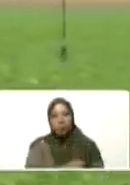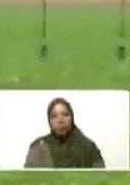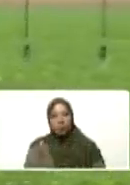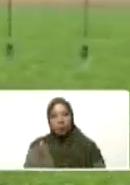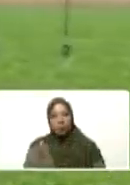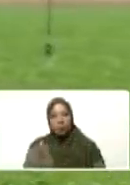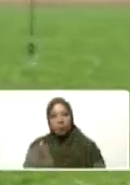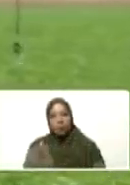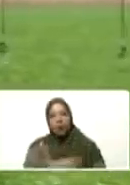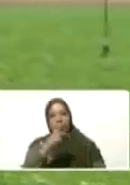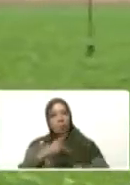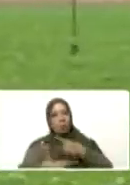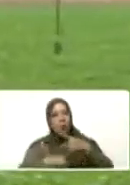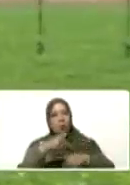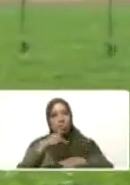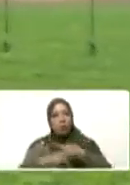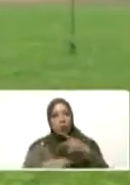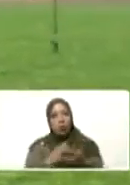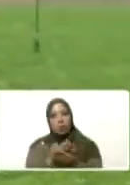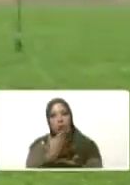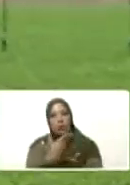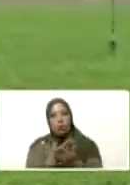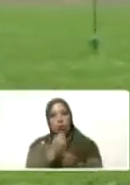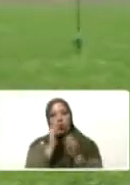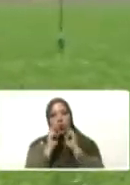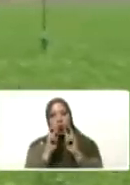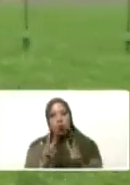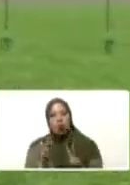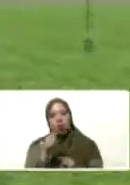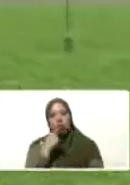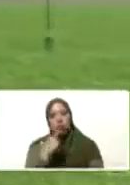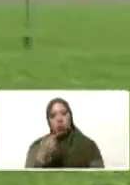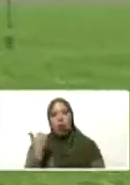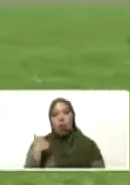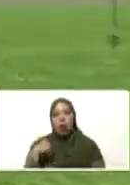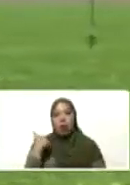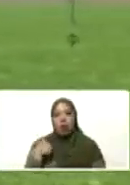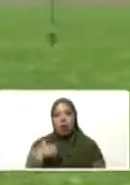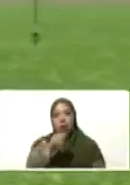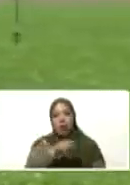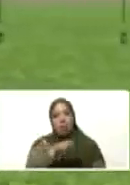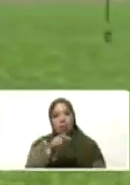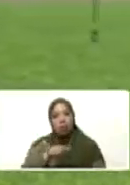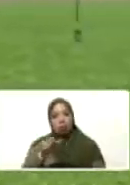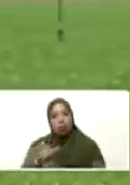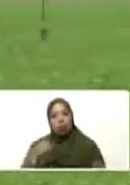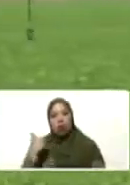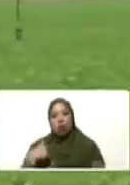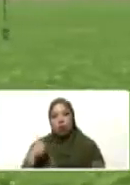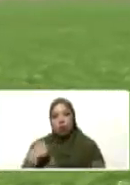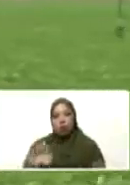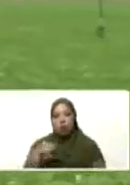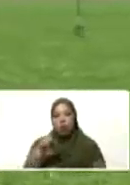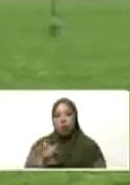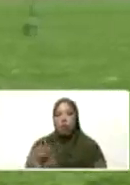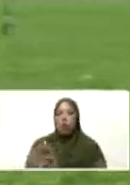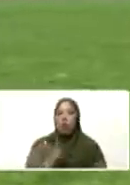producir en esta tierra maravillosa. Le digo a los argentinos, le digo a los